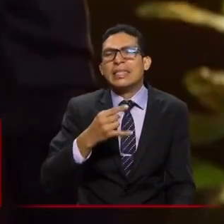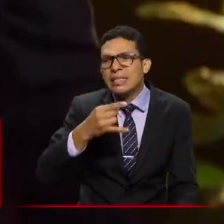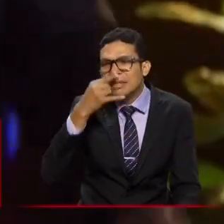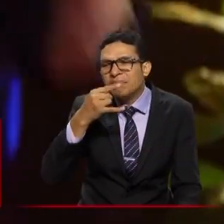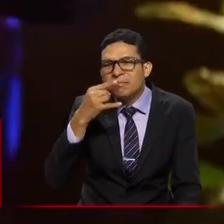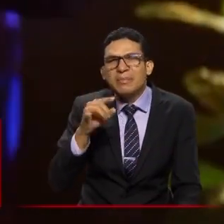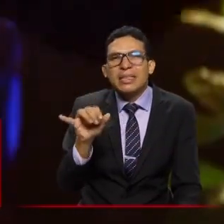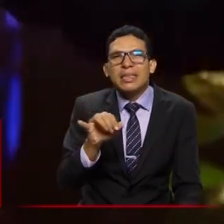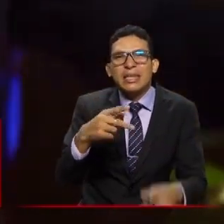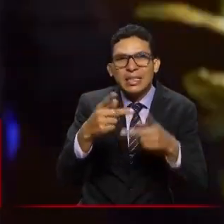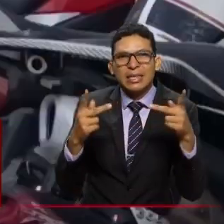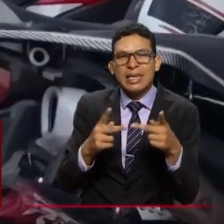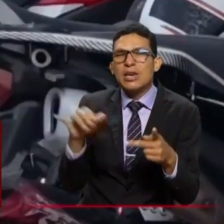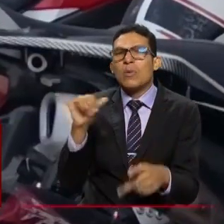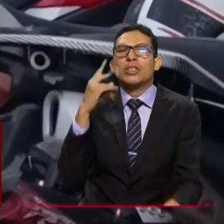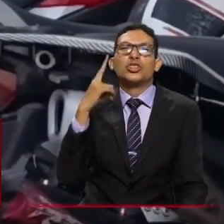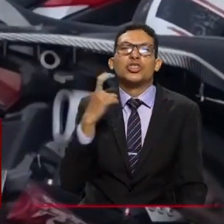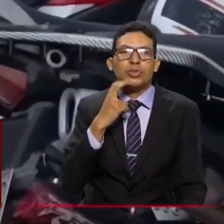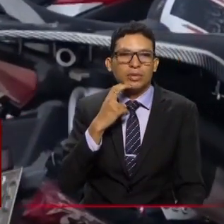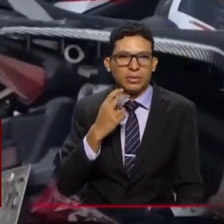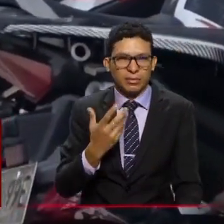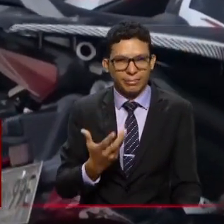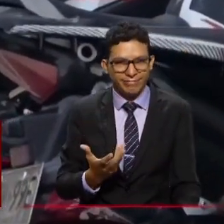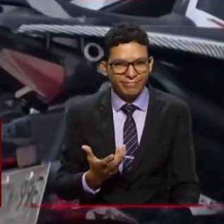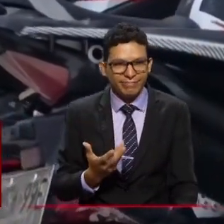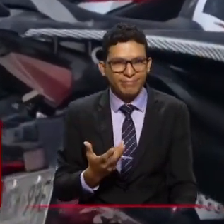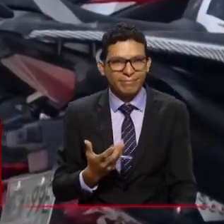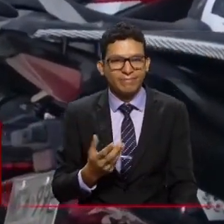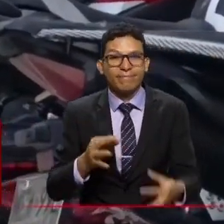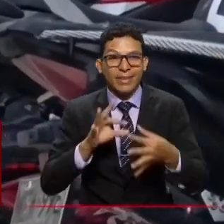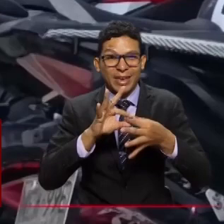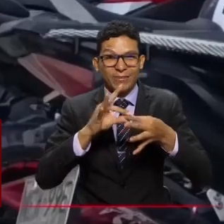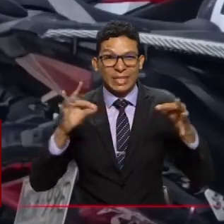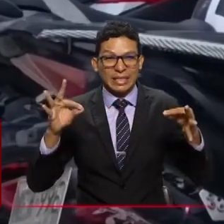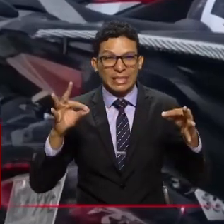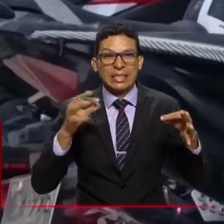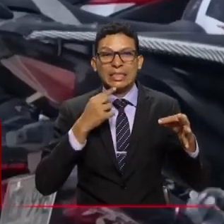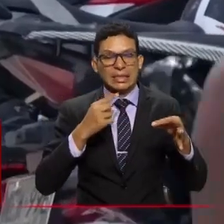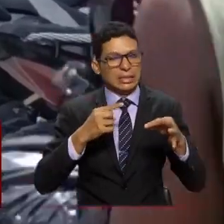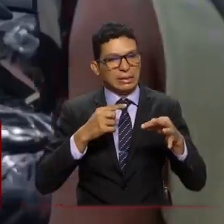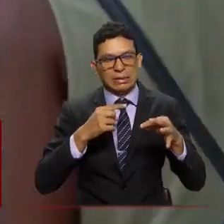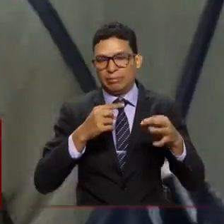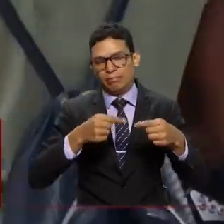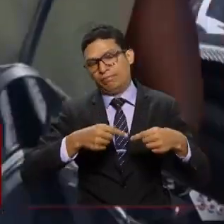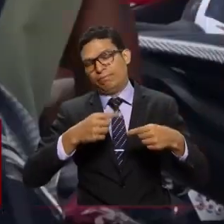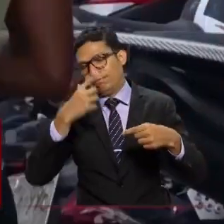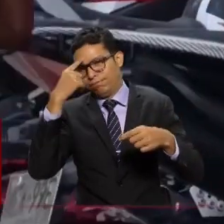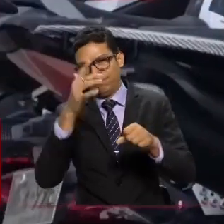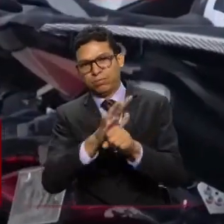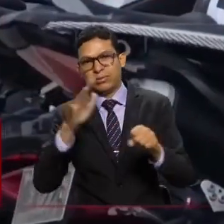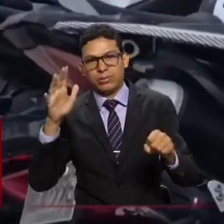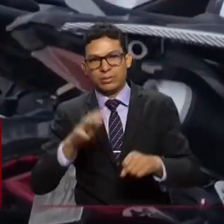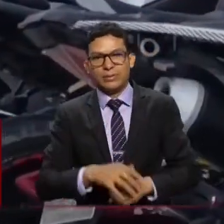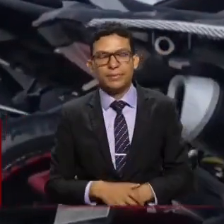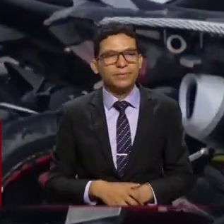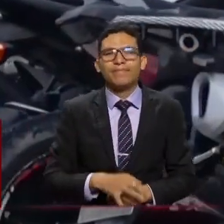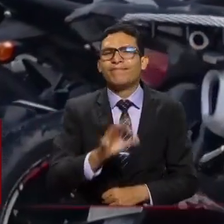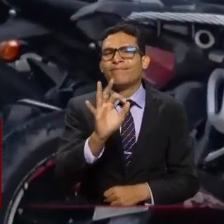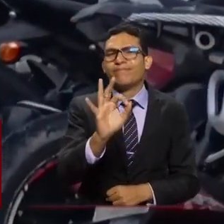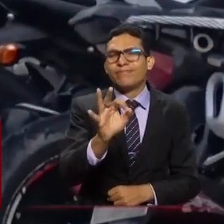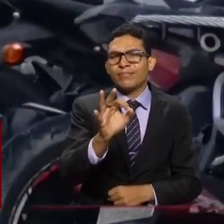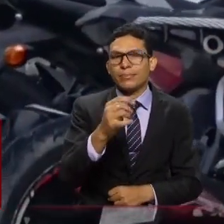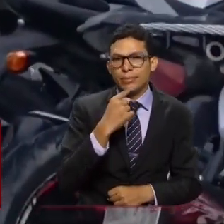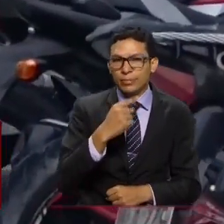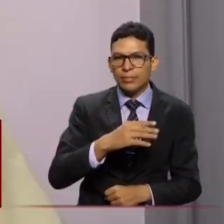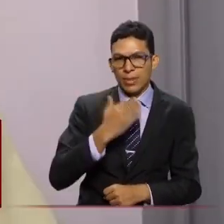huele a lo que huele el Chocó. Las frases han generado un profundo rechazo entre los chocuanos. Que siempre están utilizando el departamento del